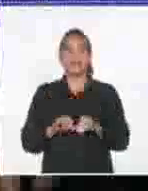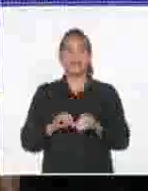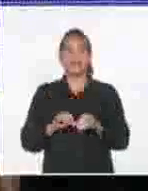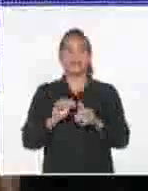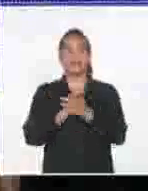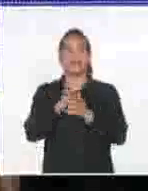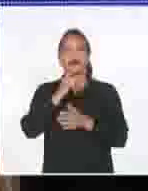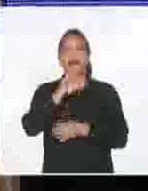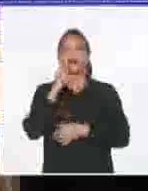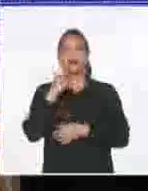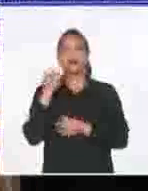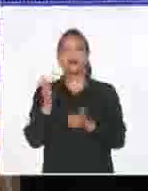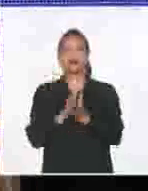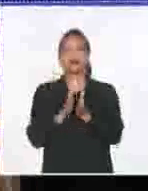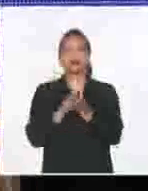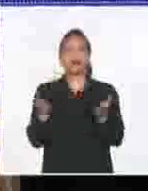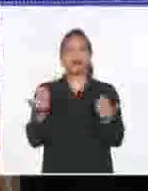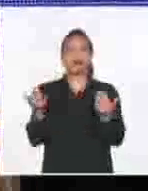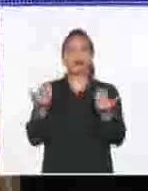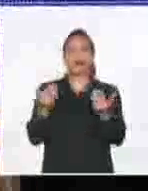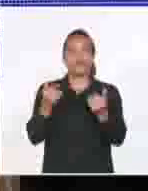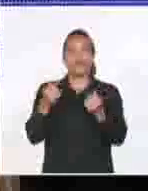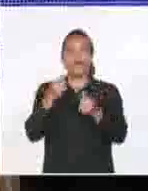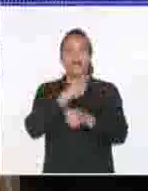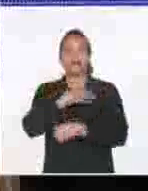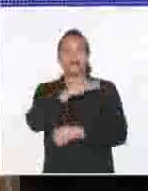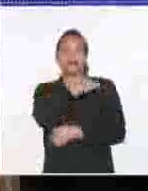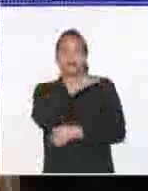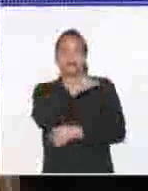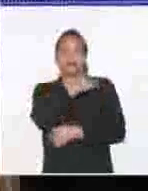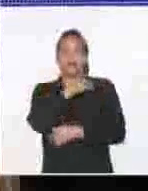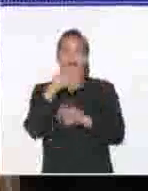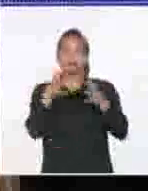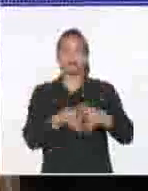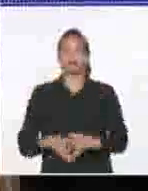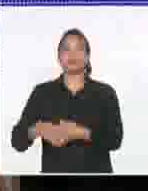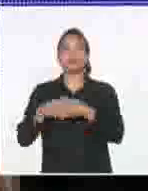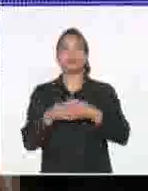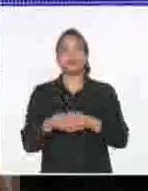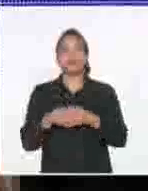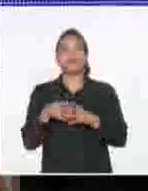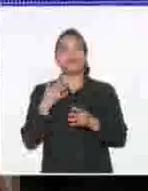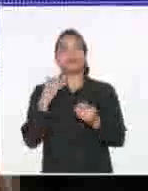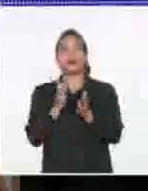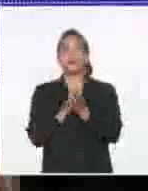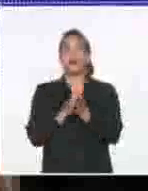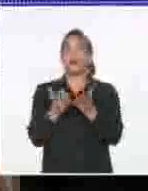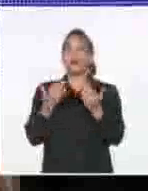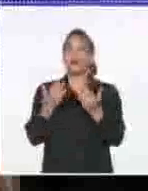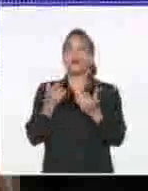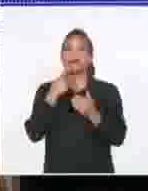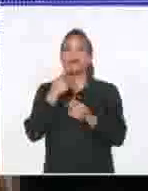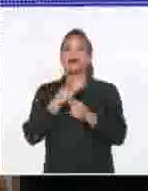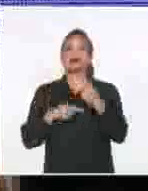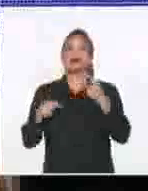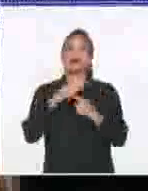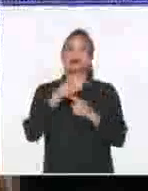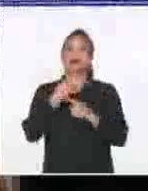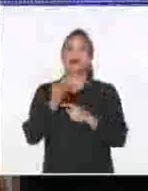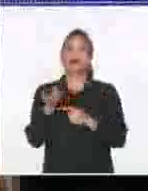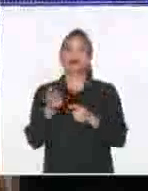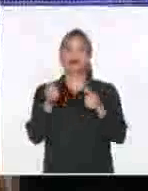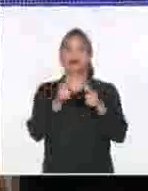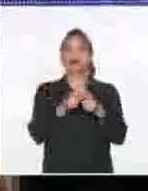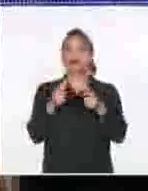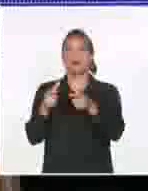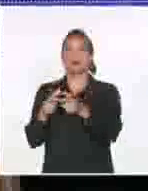tropas norteamericanas, soldados norteamericanos, con relación a aventuras militares contra pequeños